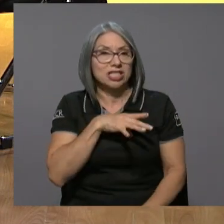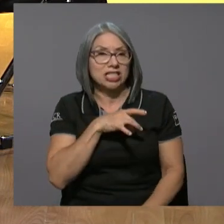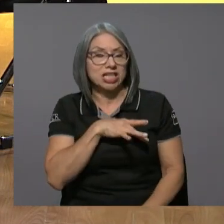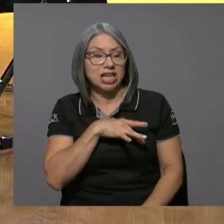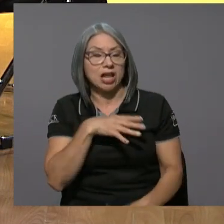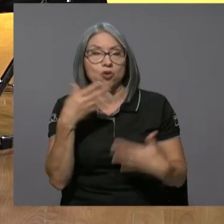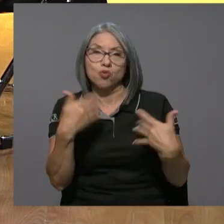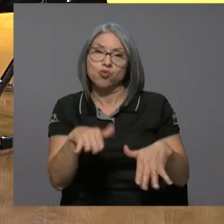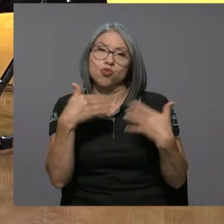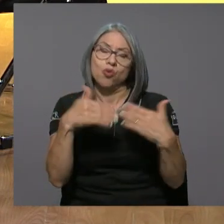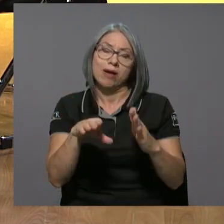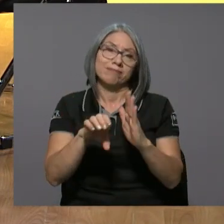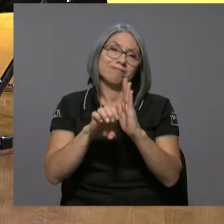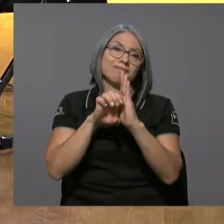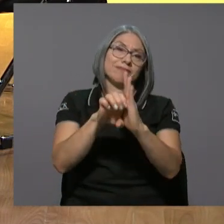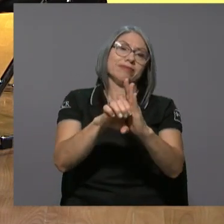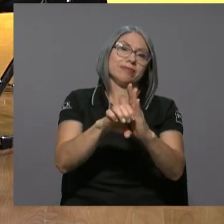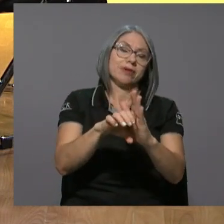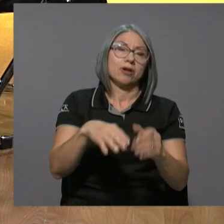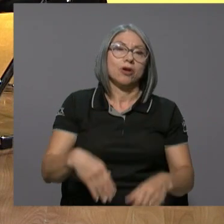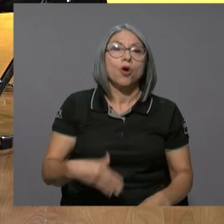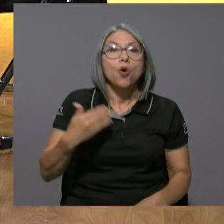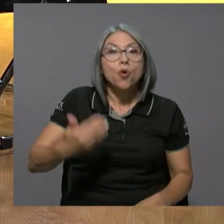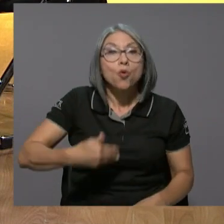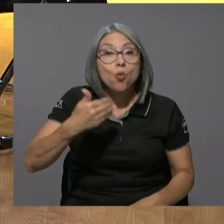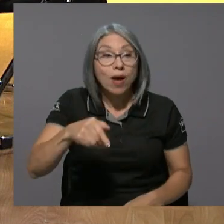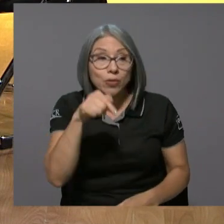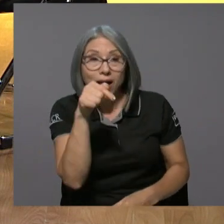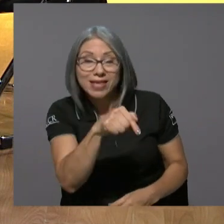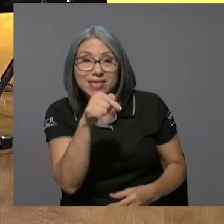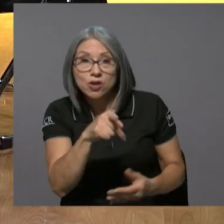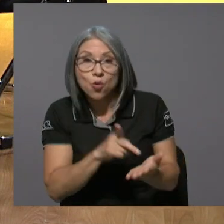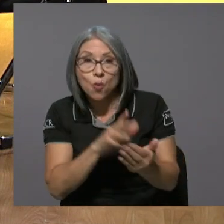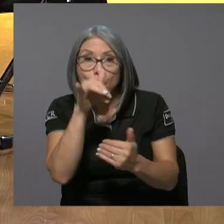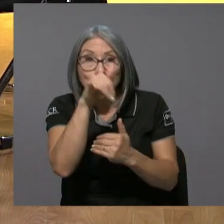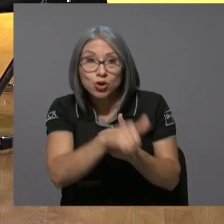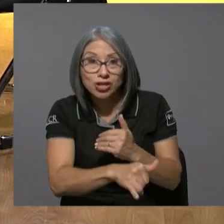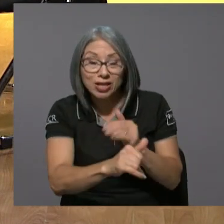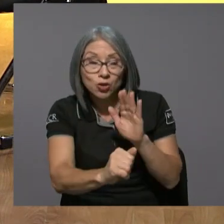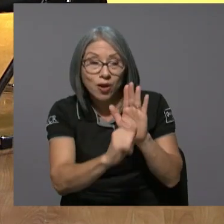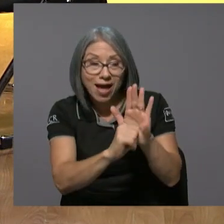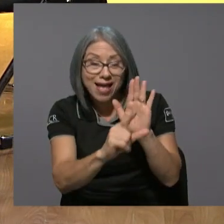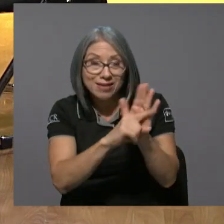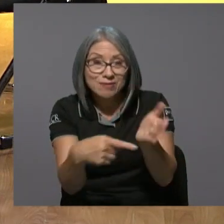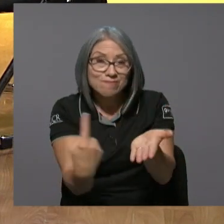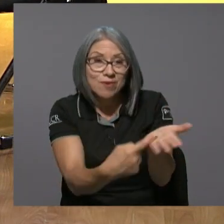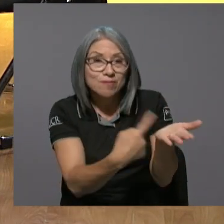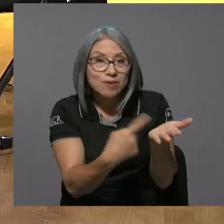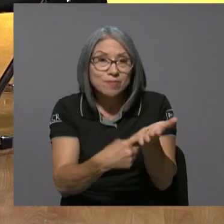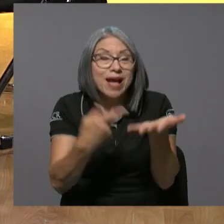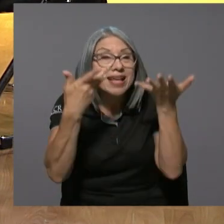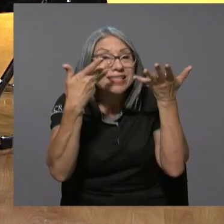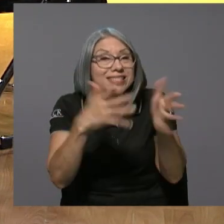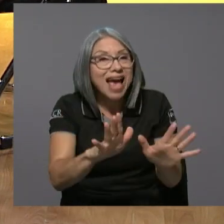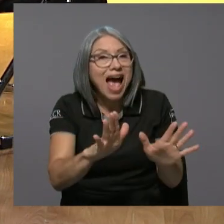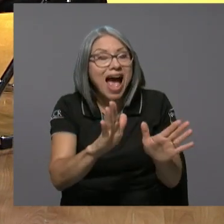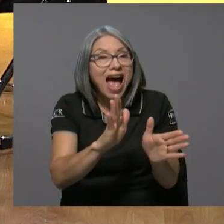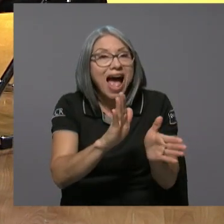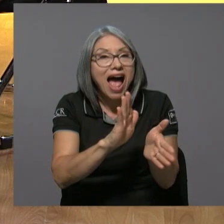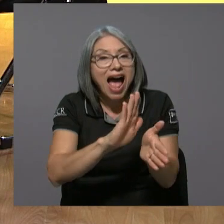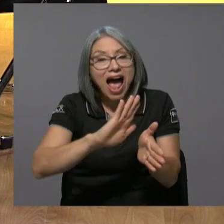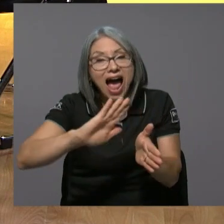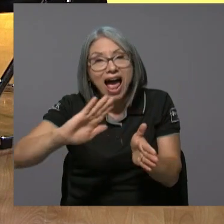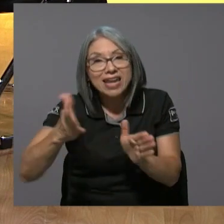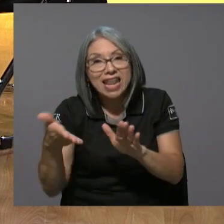emblemático en eso, ¿verdad? Cuando un proyecto llega a la Asamblea, al Congreso, ya lleva en un anexo su respectivo estudio,